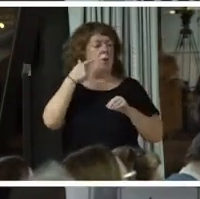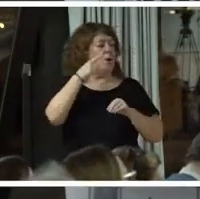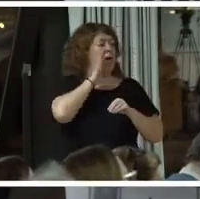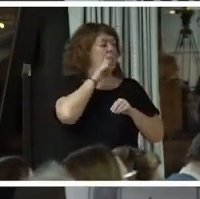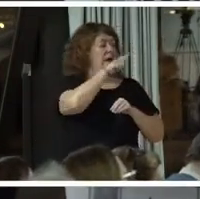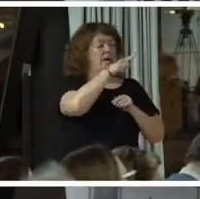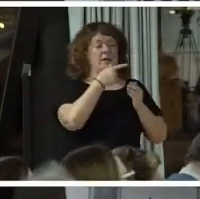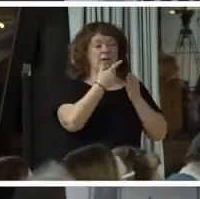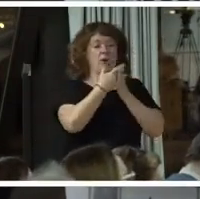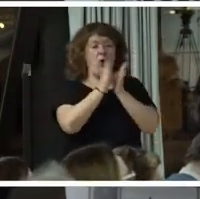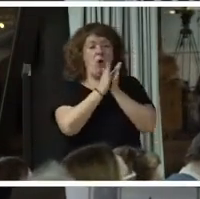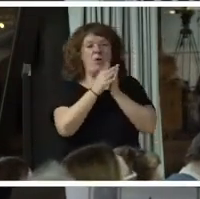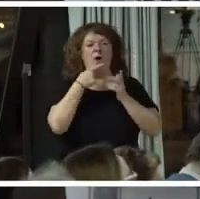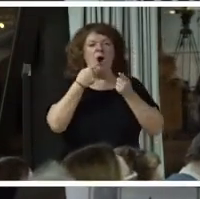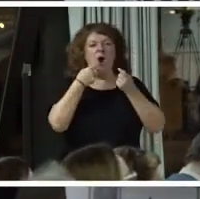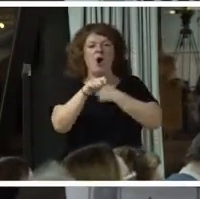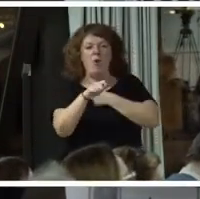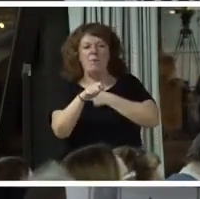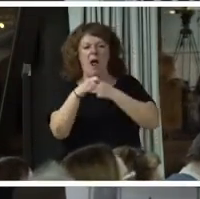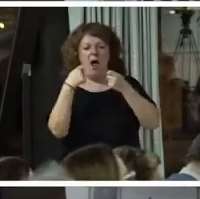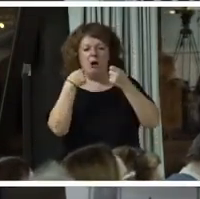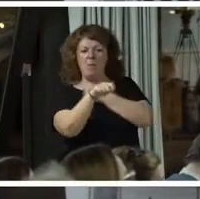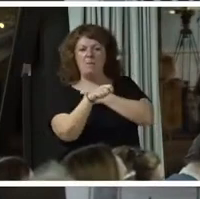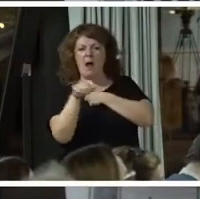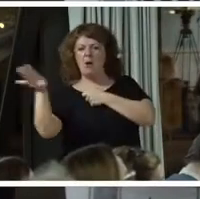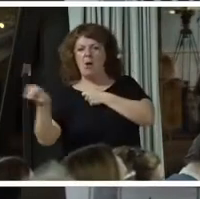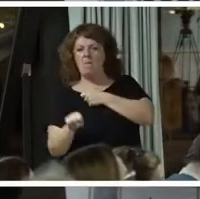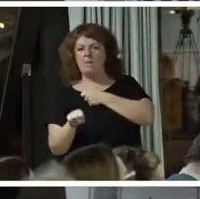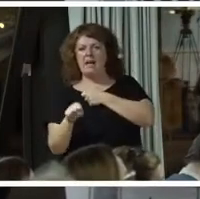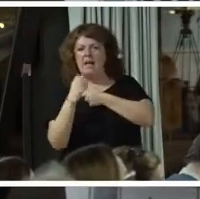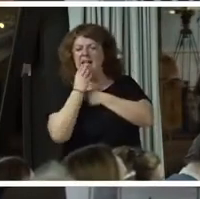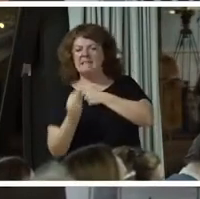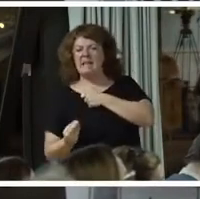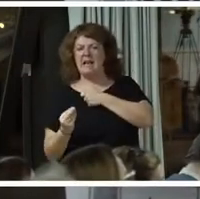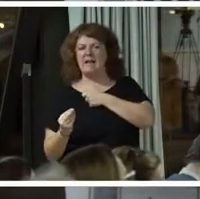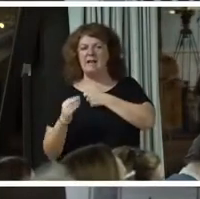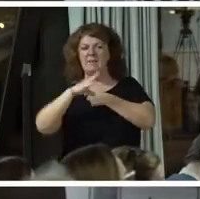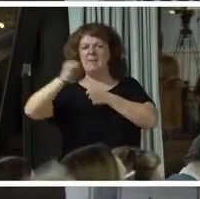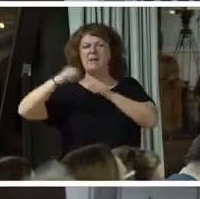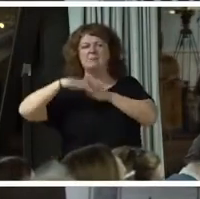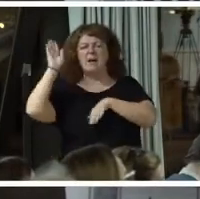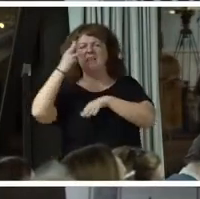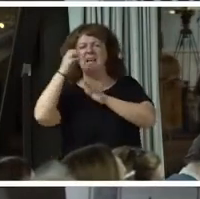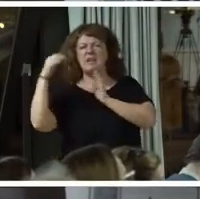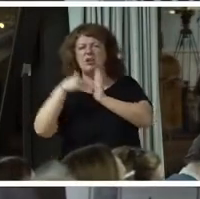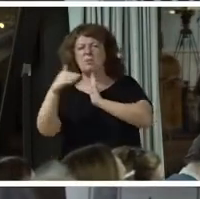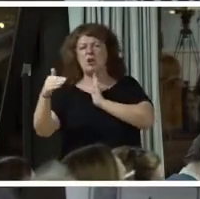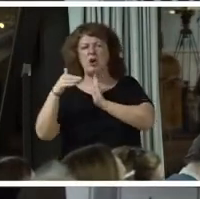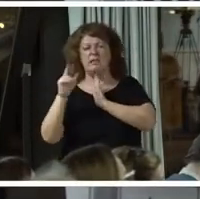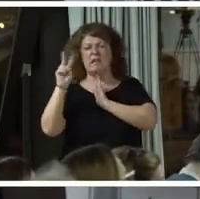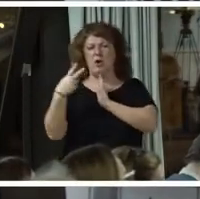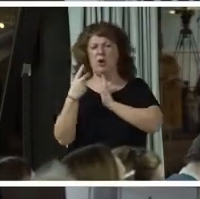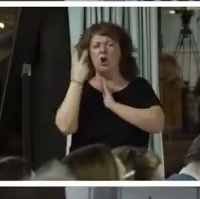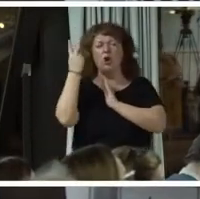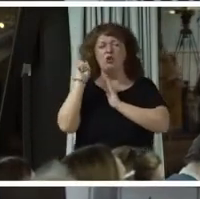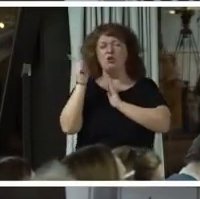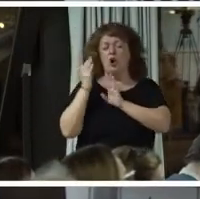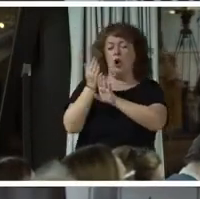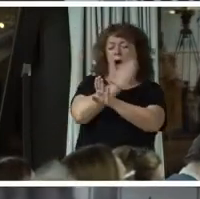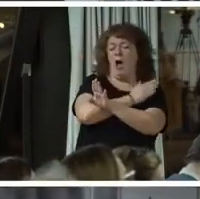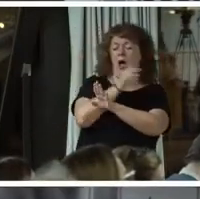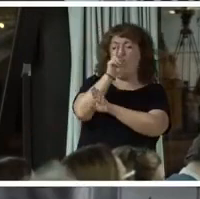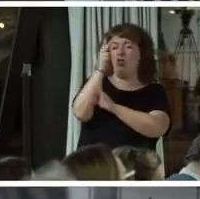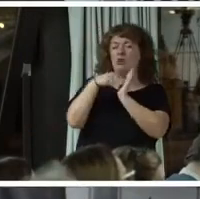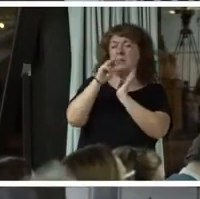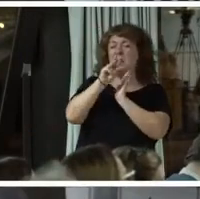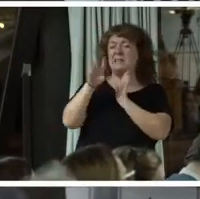Mira seguir comprando y vendiéndole armas a Israel por más por valor de más de 300 millones de euros solo en 2023